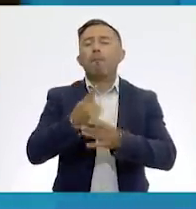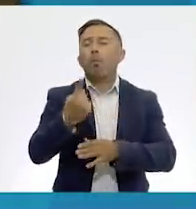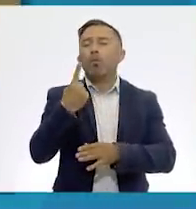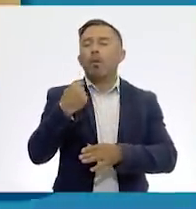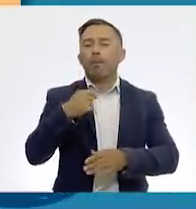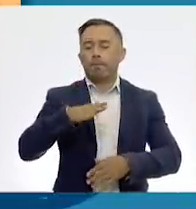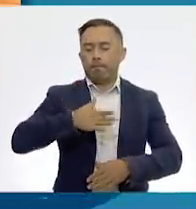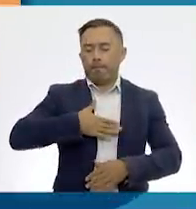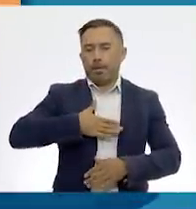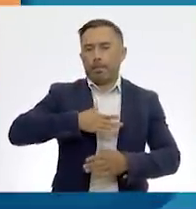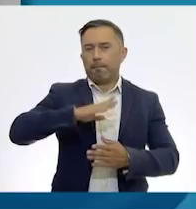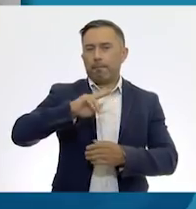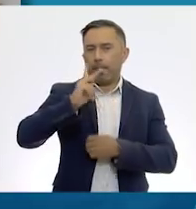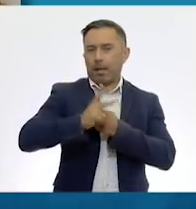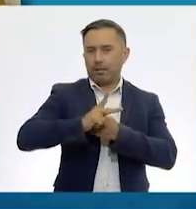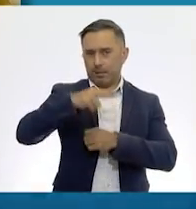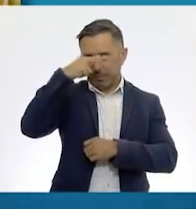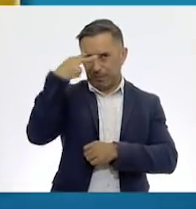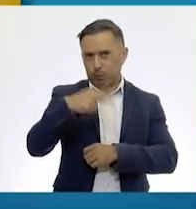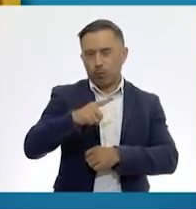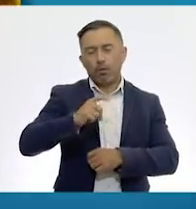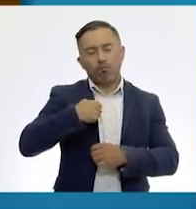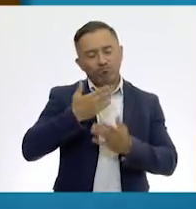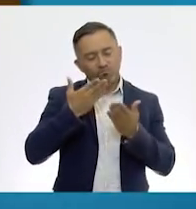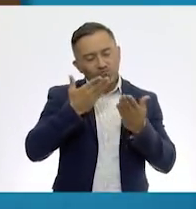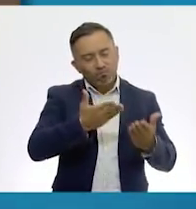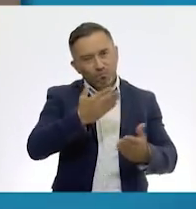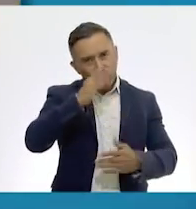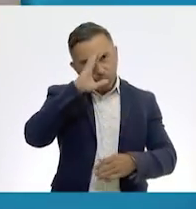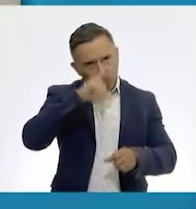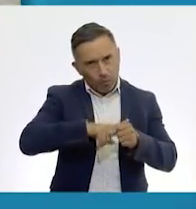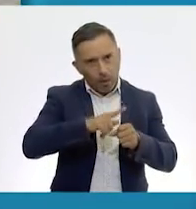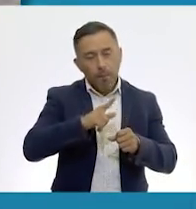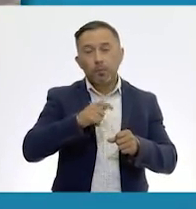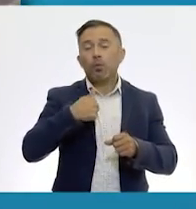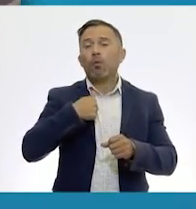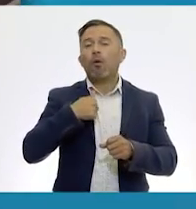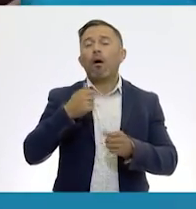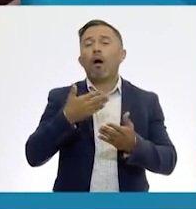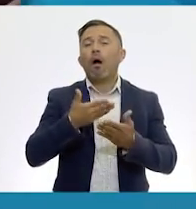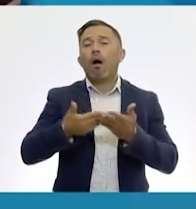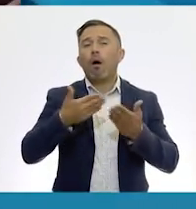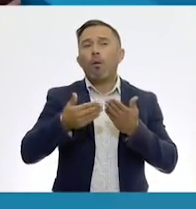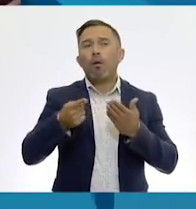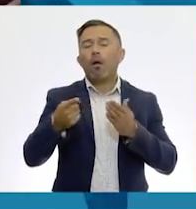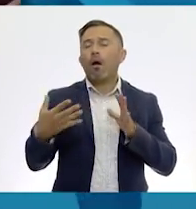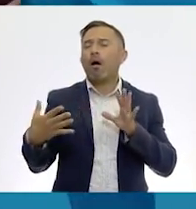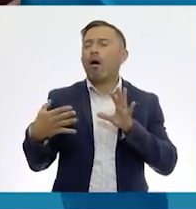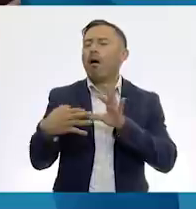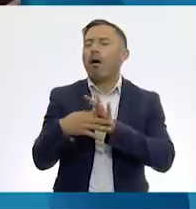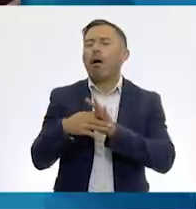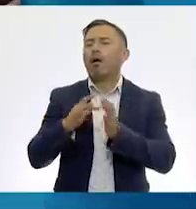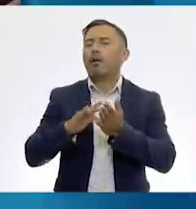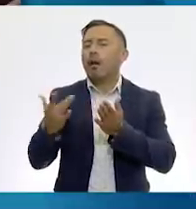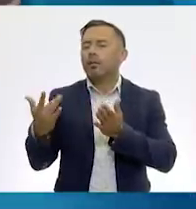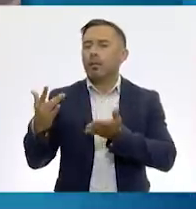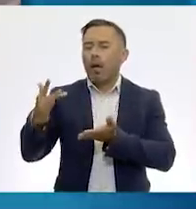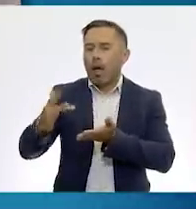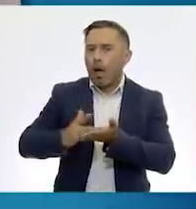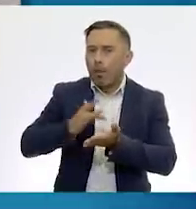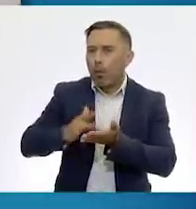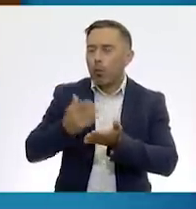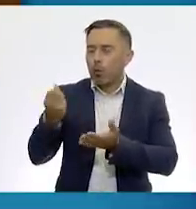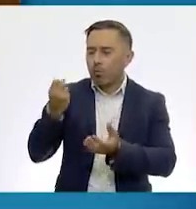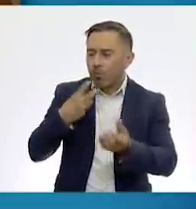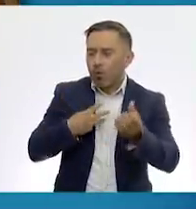Pero como nunca nadie se debe todo a sí mismo, sería mezquino no recordar en este momento la colaboración, la ayuda y el estímulo que